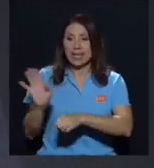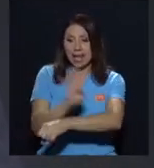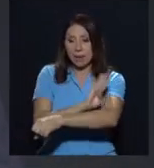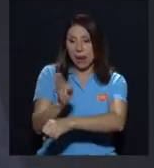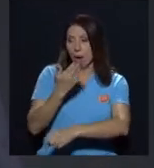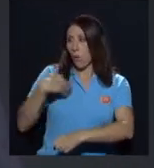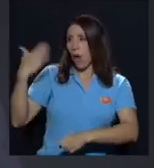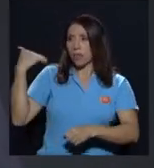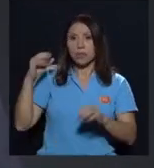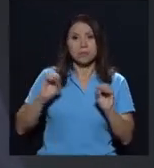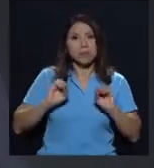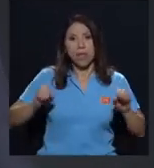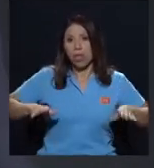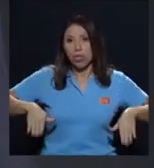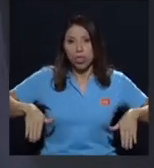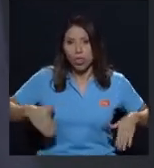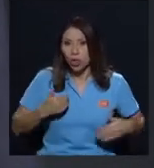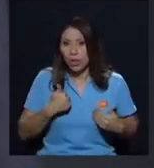antes